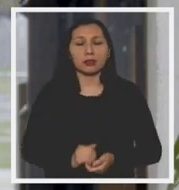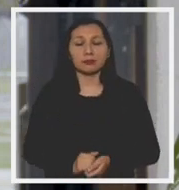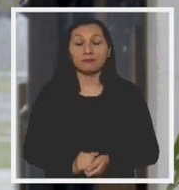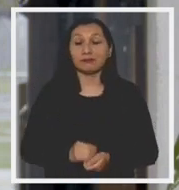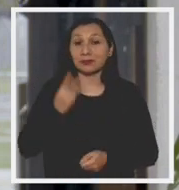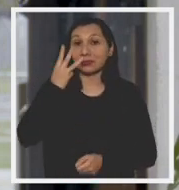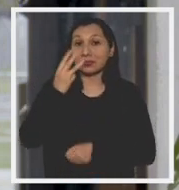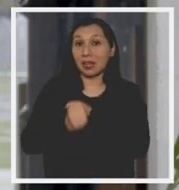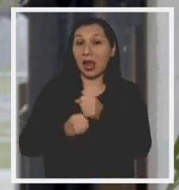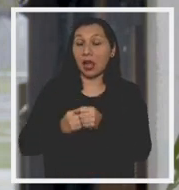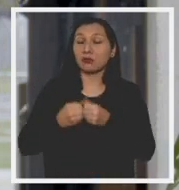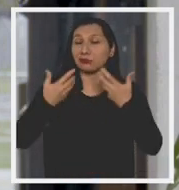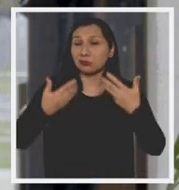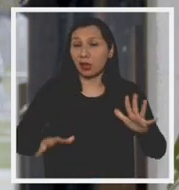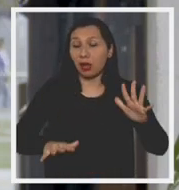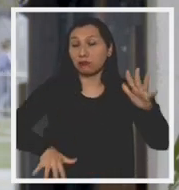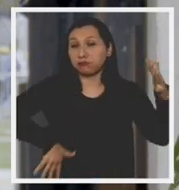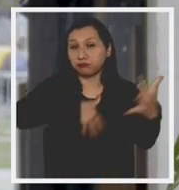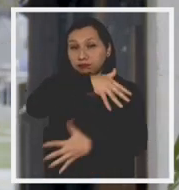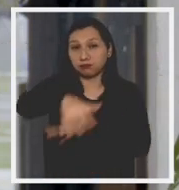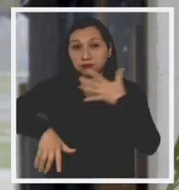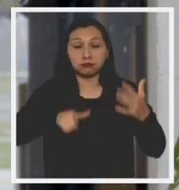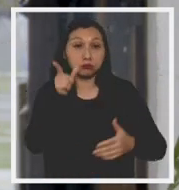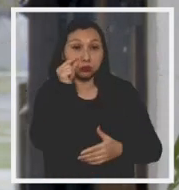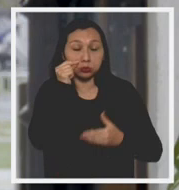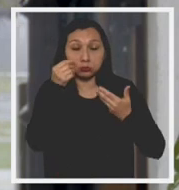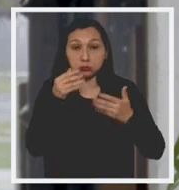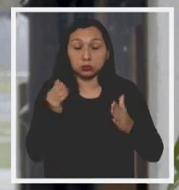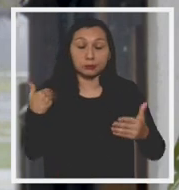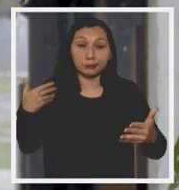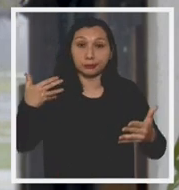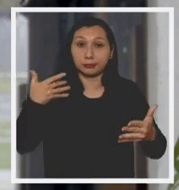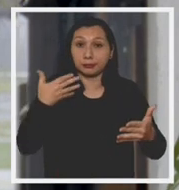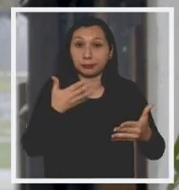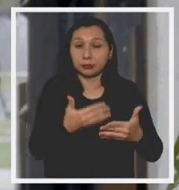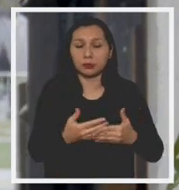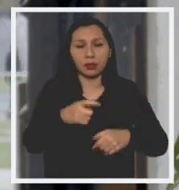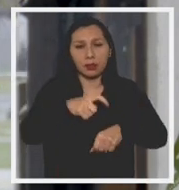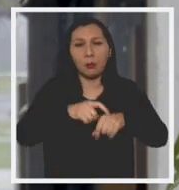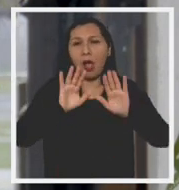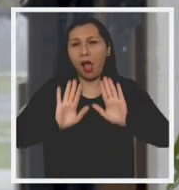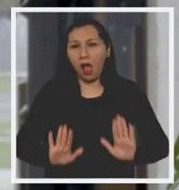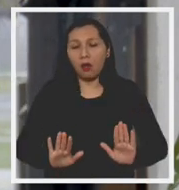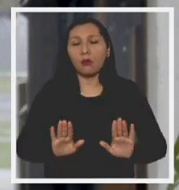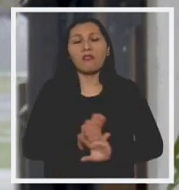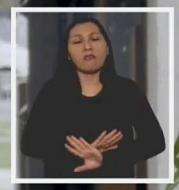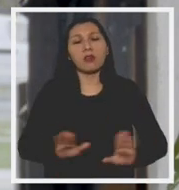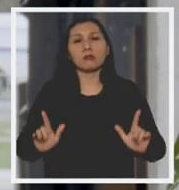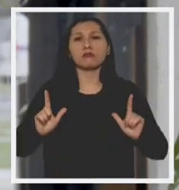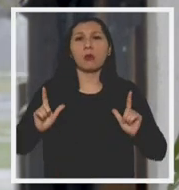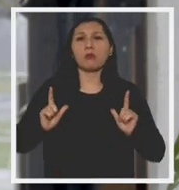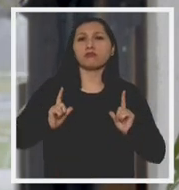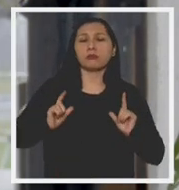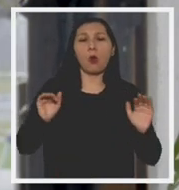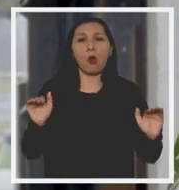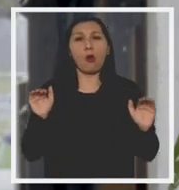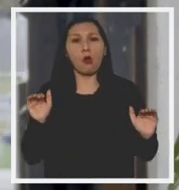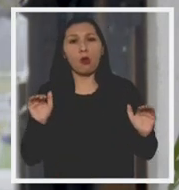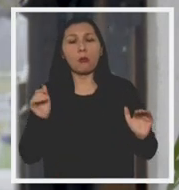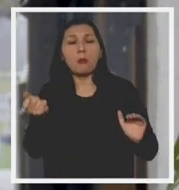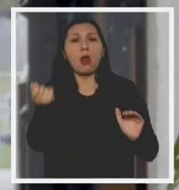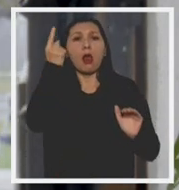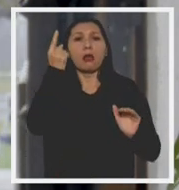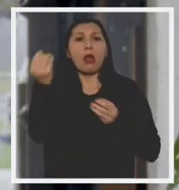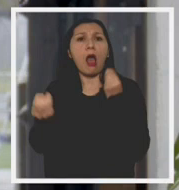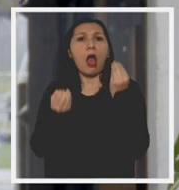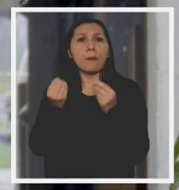A 3 años del estallido social, ya es tiempo de que salgamos de nuestra zona de confort para interpretar